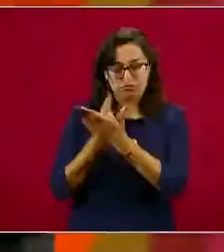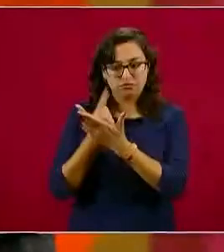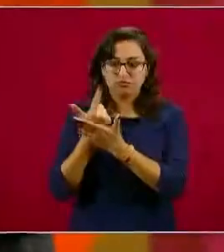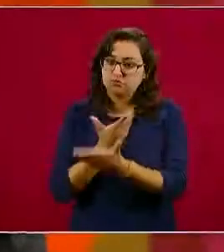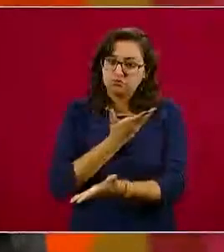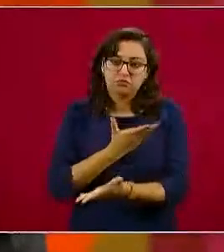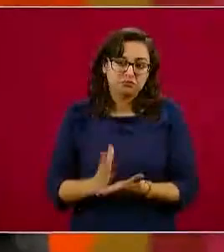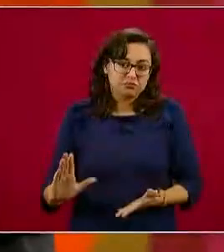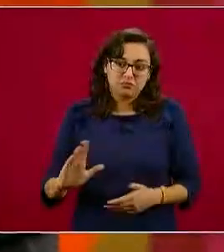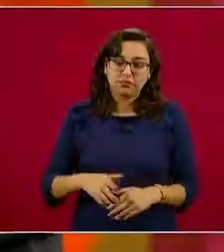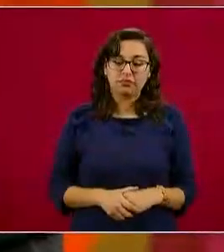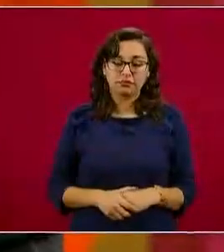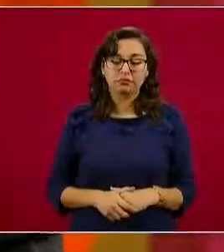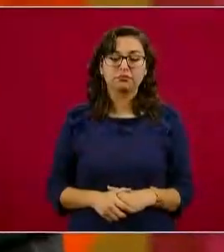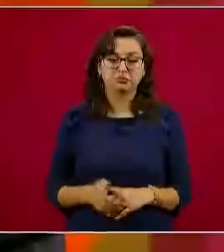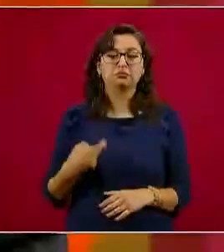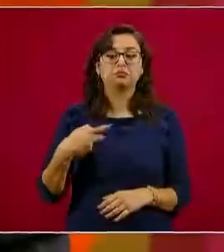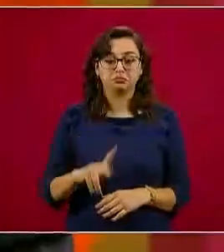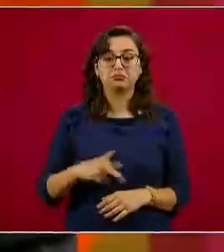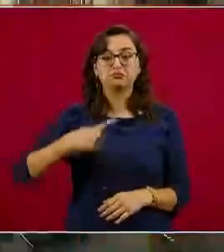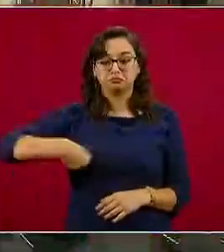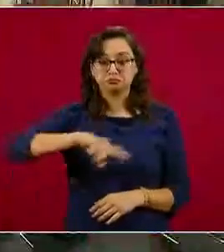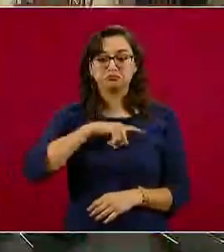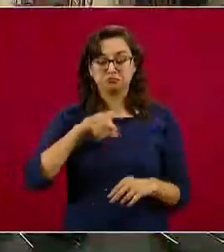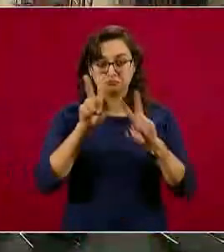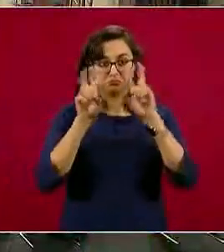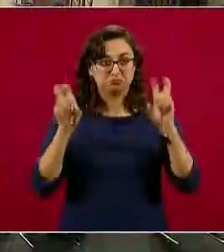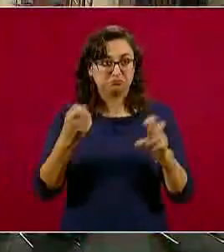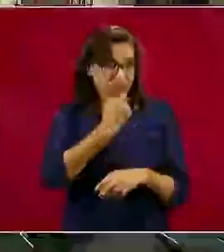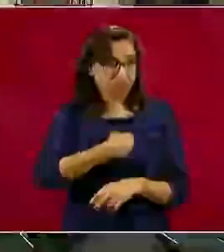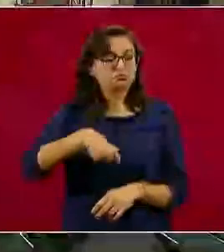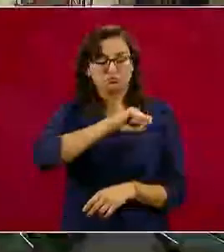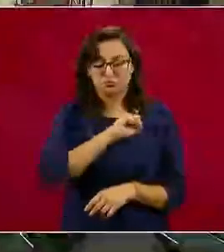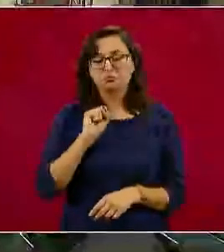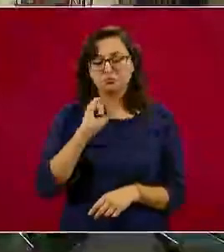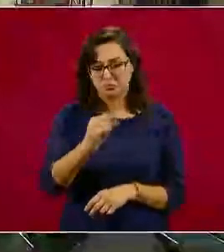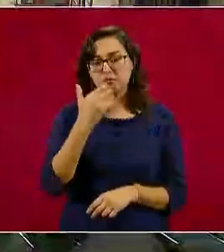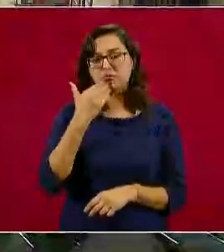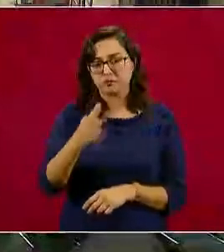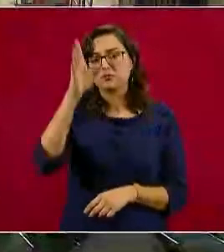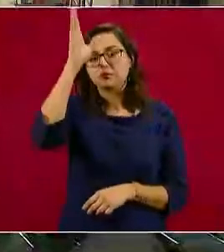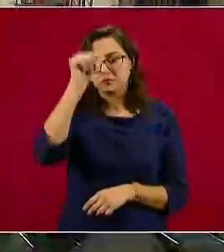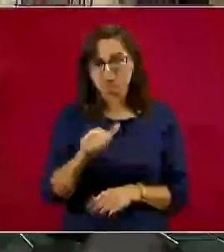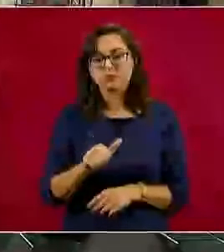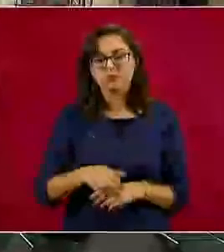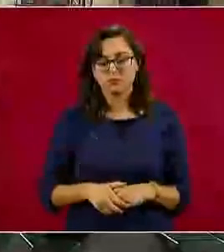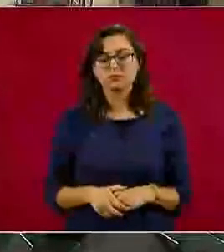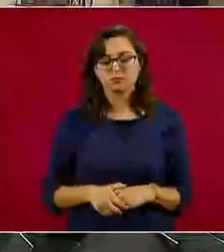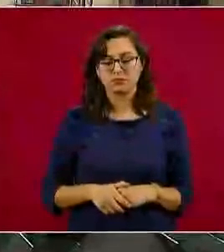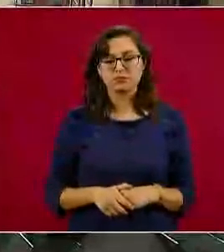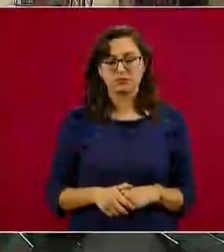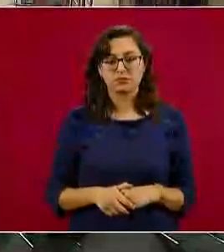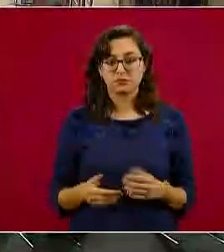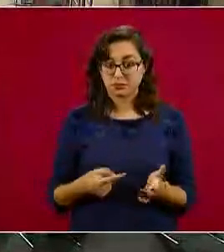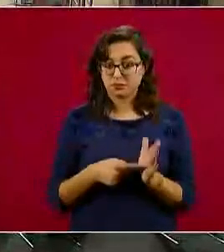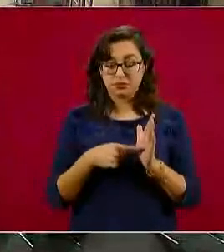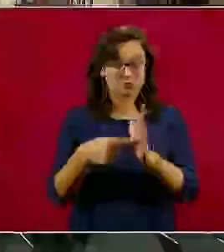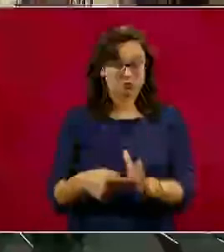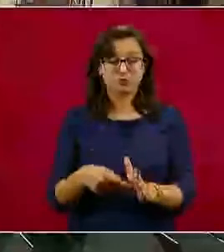campo. Pero consideramos desde el punto de vista de salud pública que es algo que definitivamente hay una evidencia